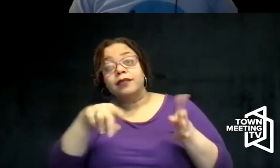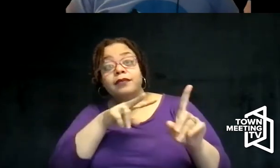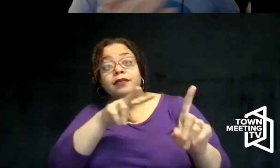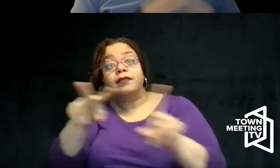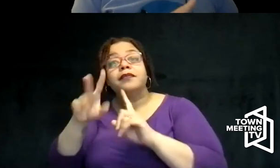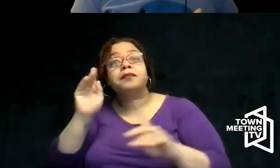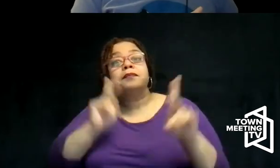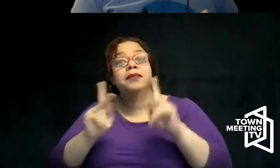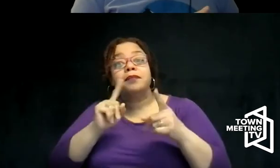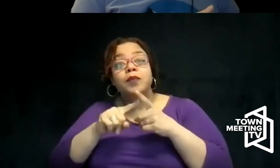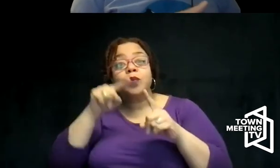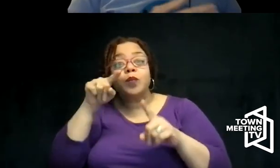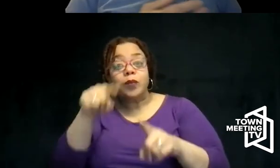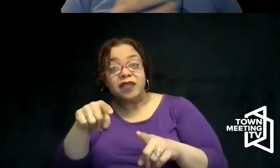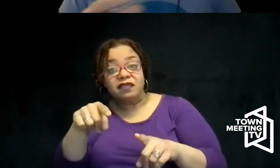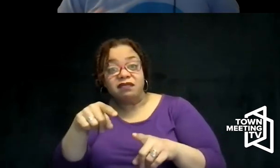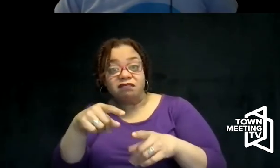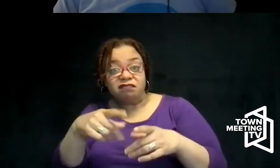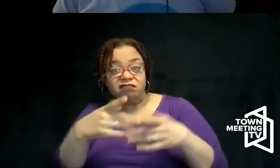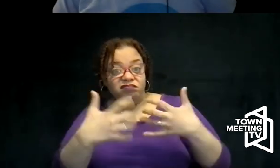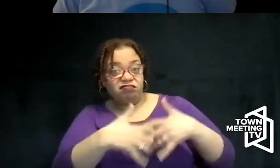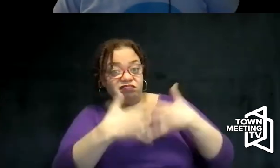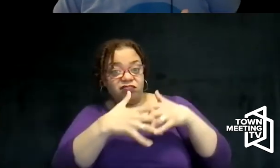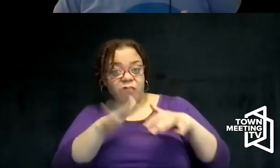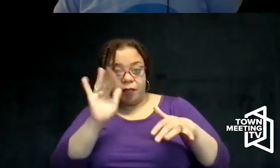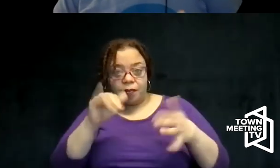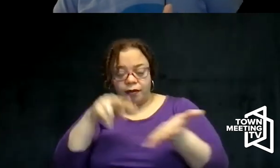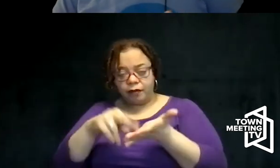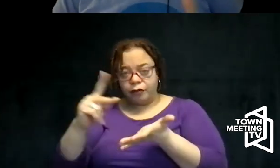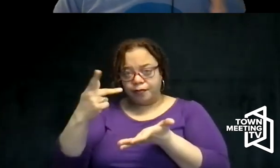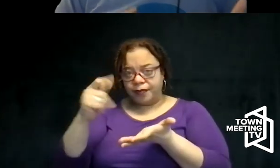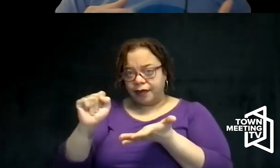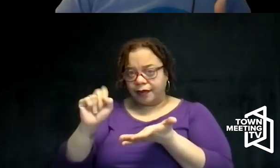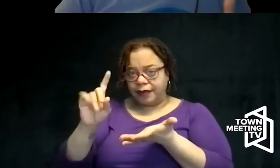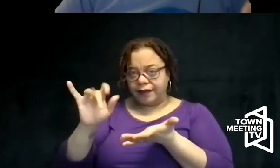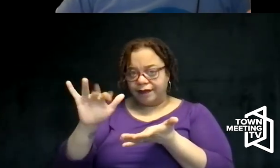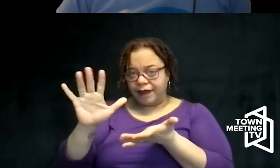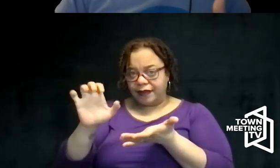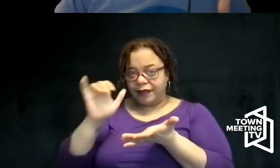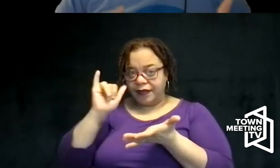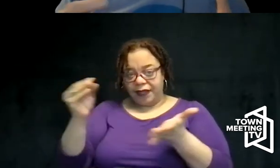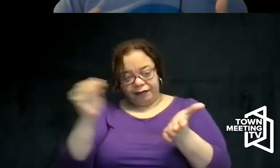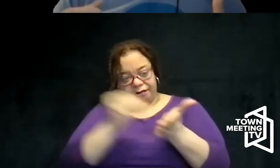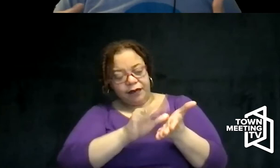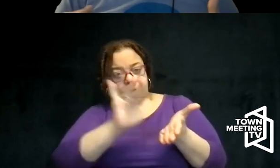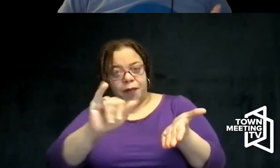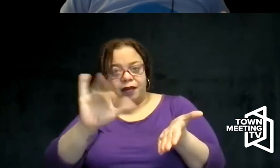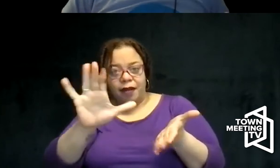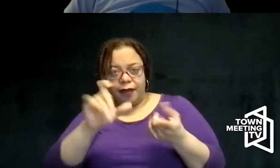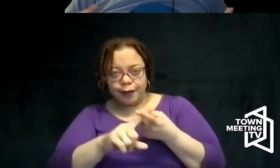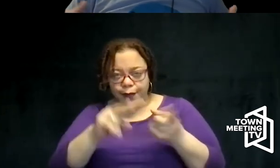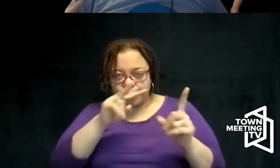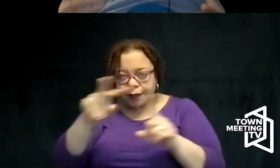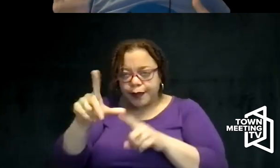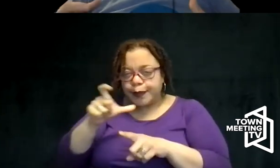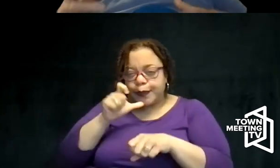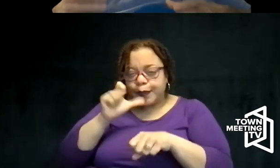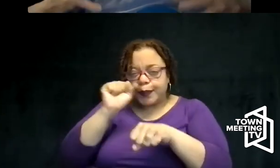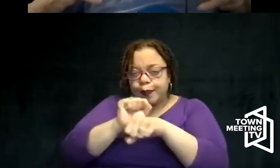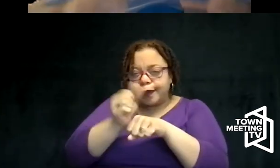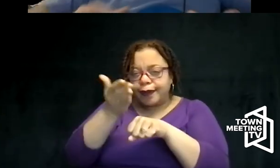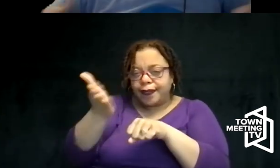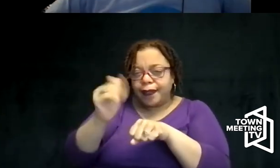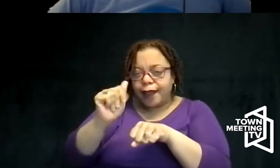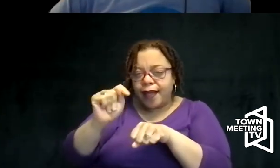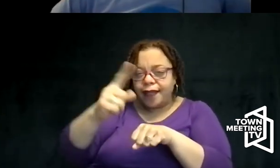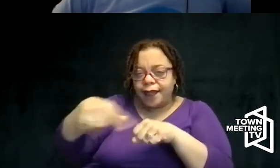viendo el GPS, que GPS los monitoreaba, y la migra pudo ver cuál era su permiso de trabajo y